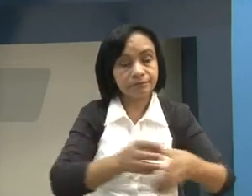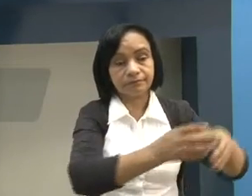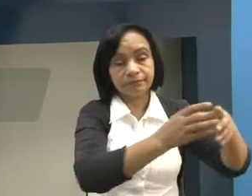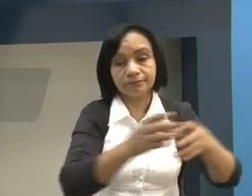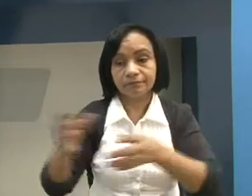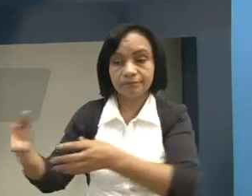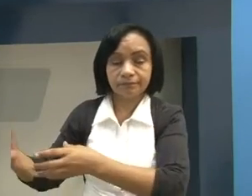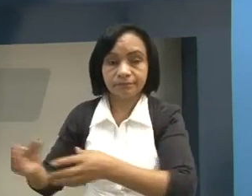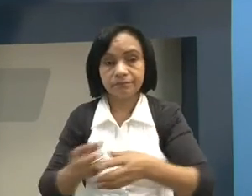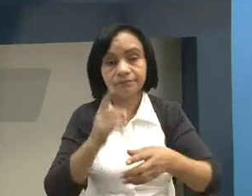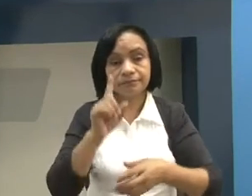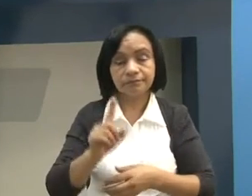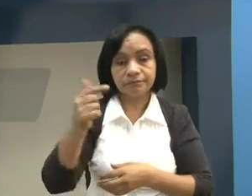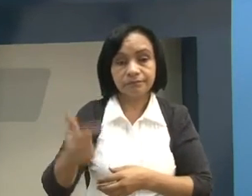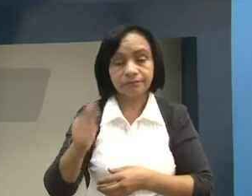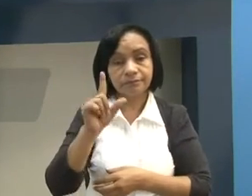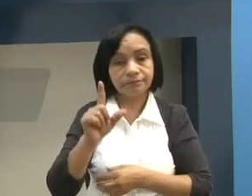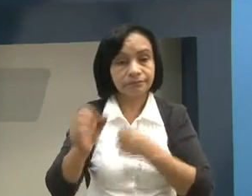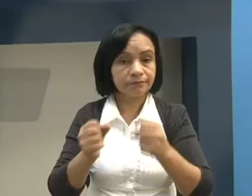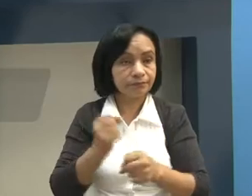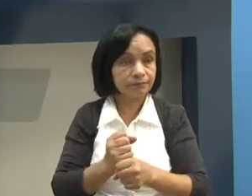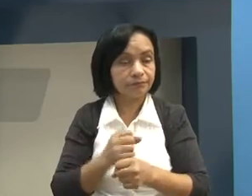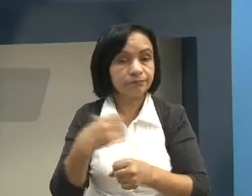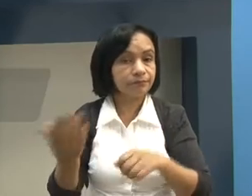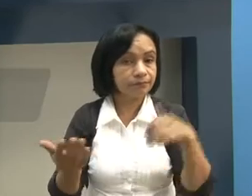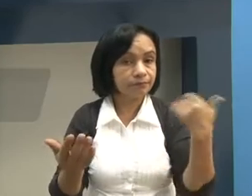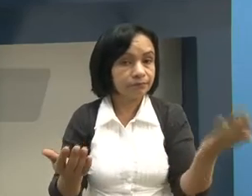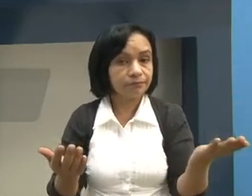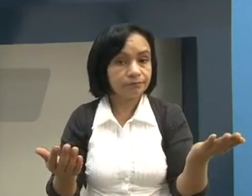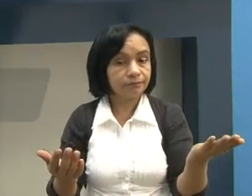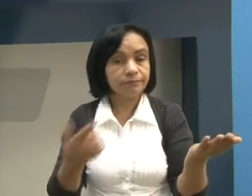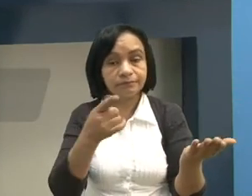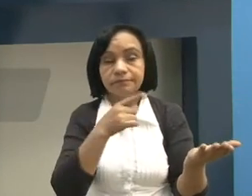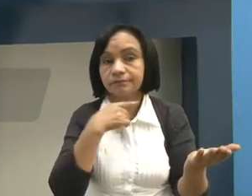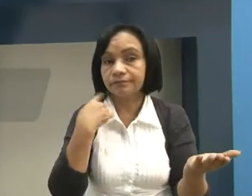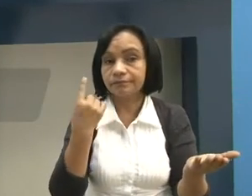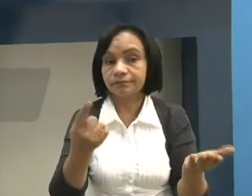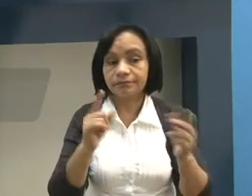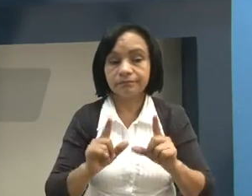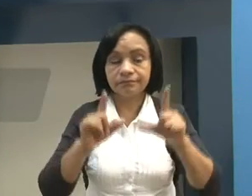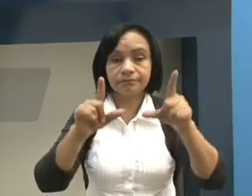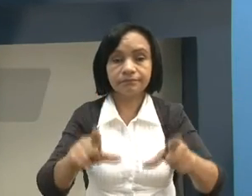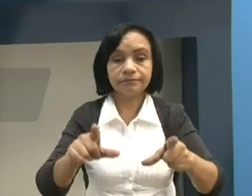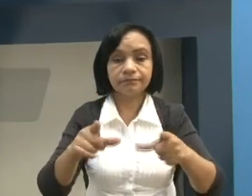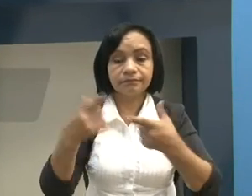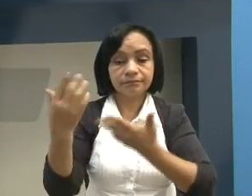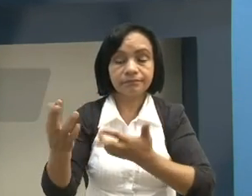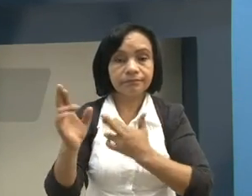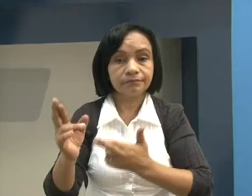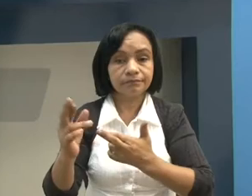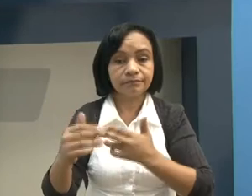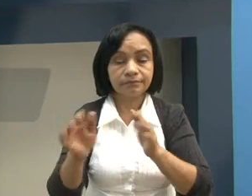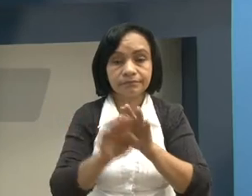otra cantidad que entra a primer grado. Entonces vos tenés que ver cuál es tu realidad en términos de matrícula, qué es lo que esperás